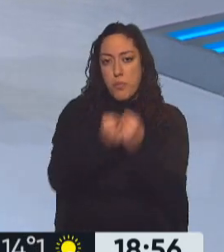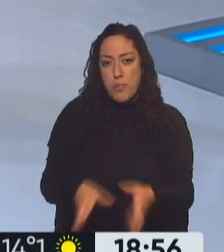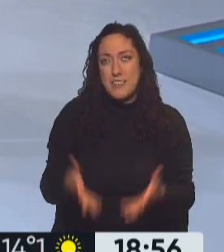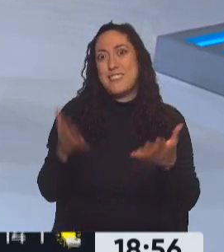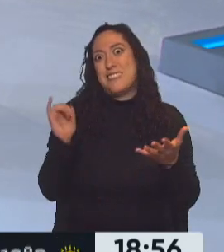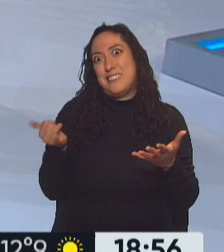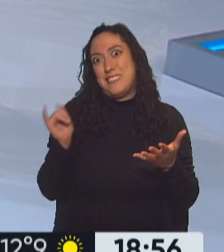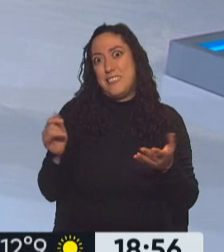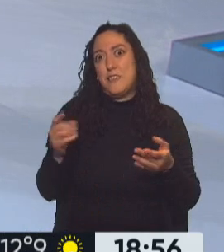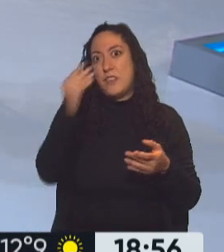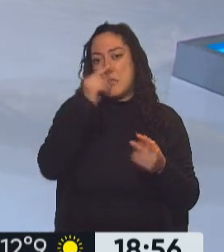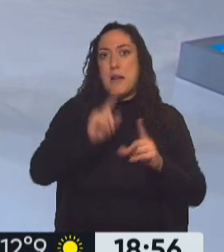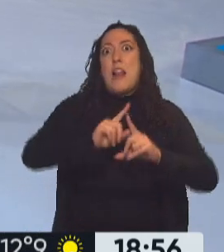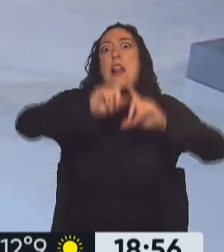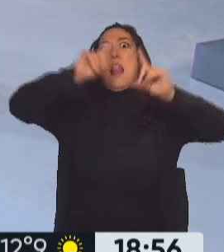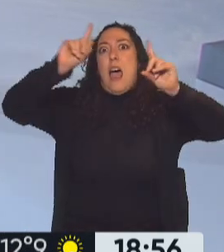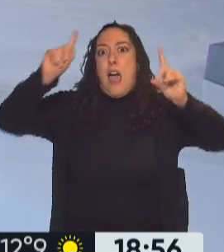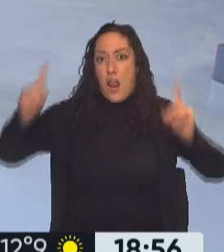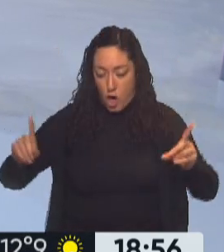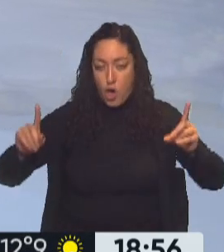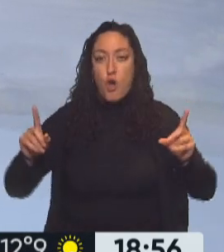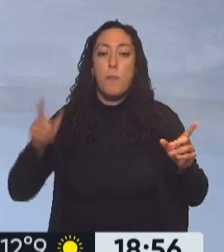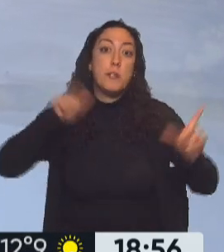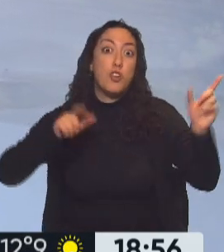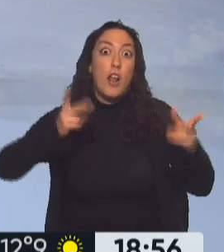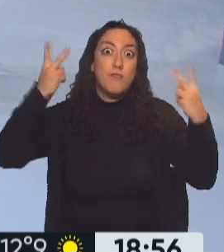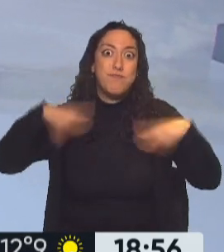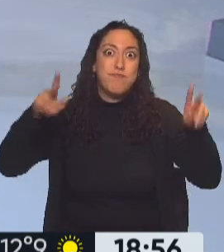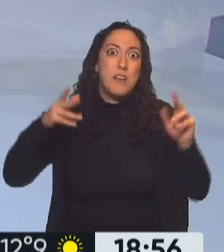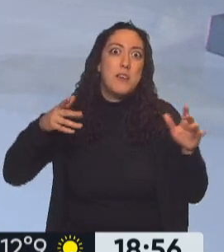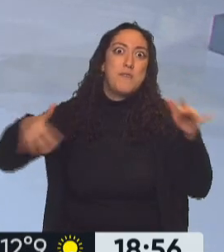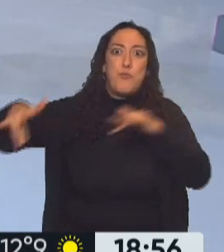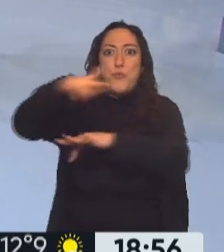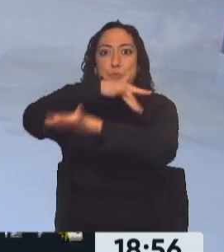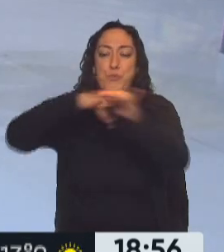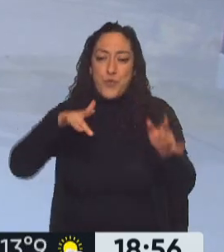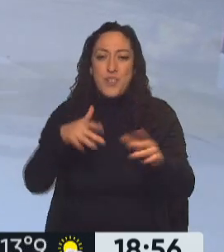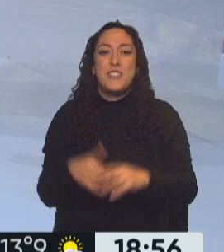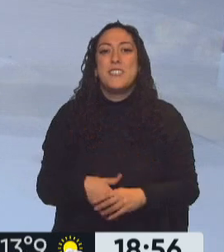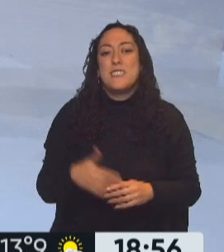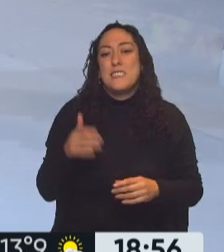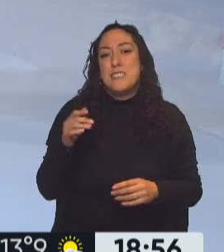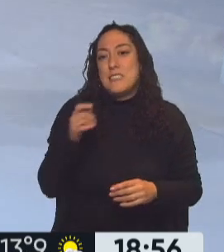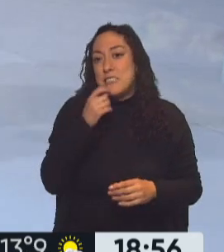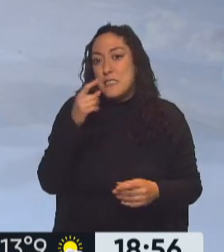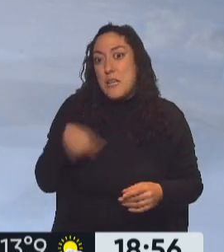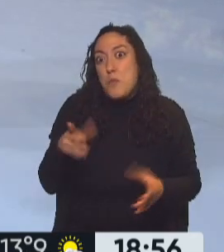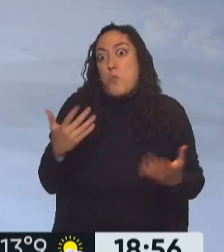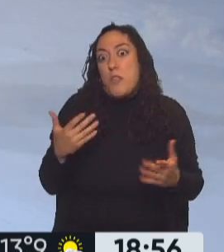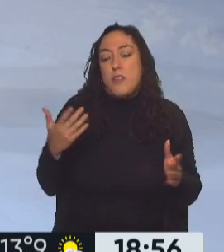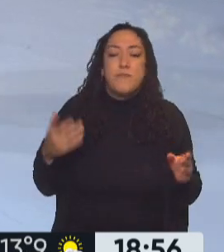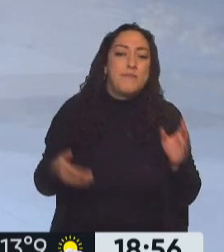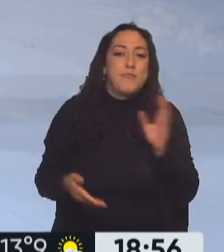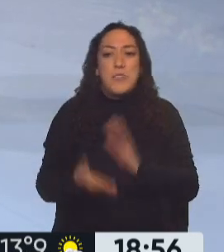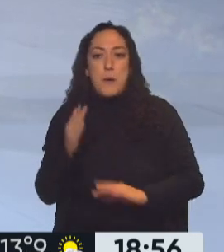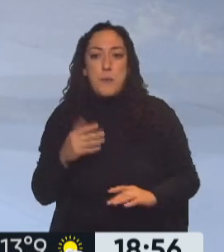este fin de extra largo. Felicita. Sí, claro. Y comienza el éxodo, ¿no? Comienza así el es. Movimiento. Los que pueden, por ejemplo, hacer una escapadita. Claro. Claro que sí. Bueno, ¿qué